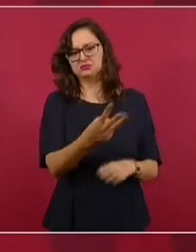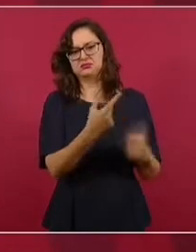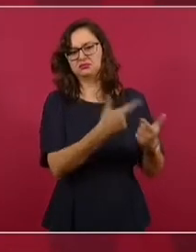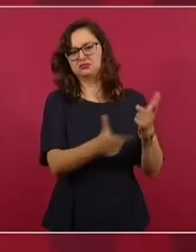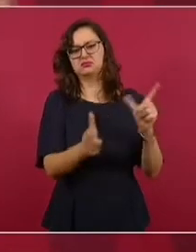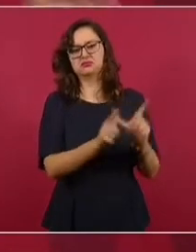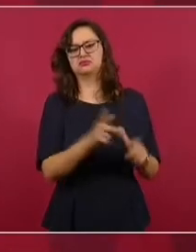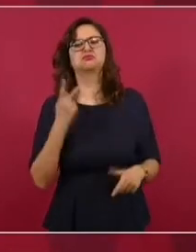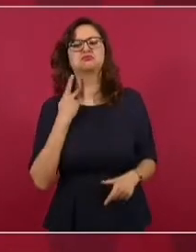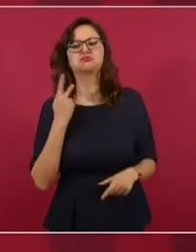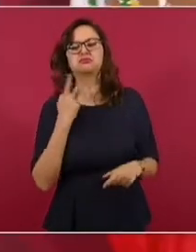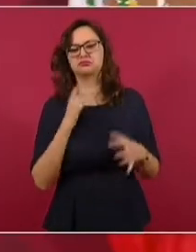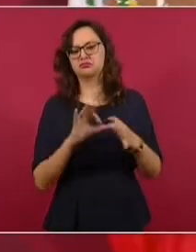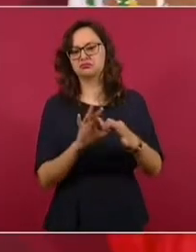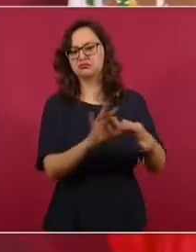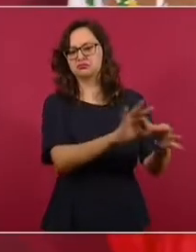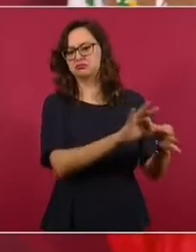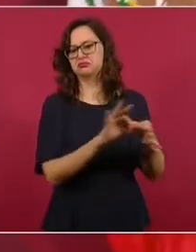De lo más